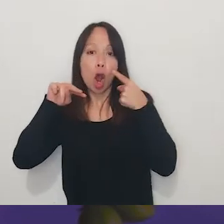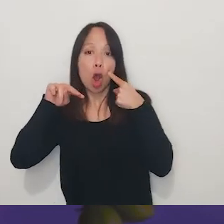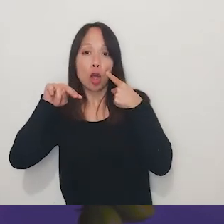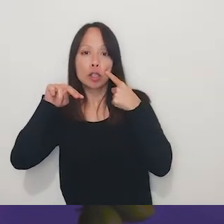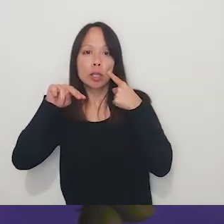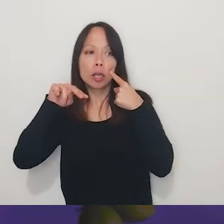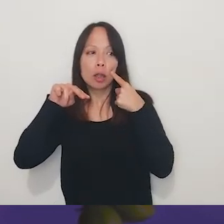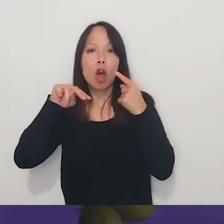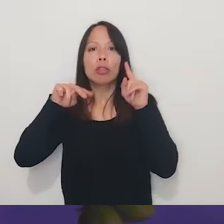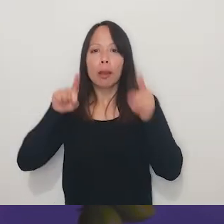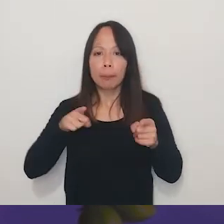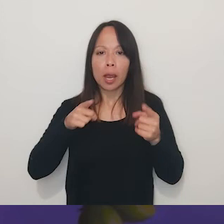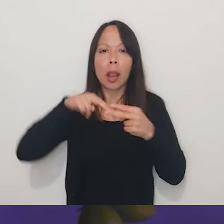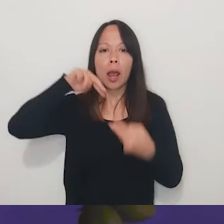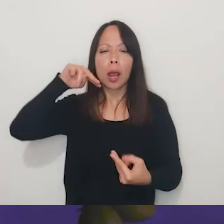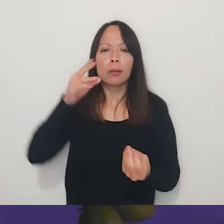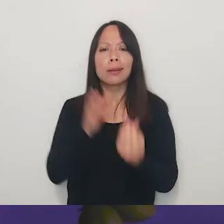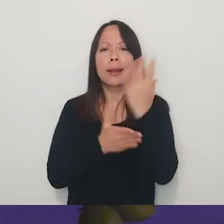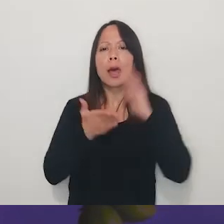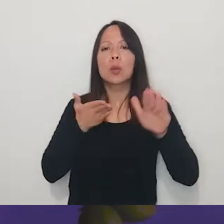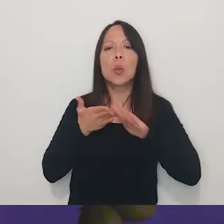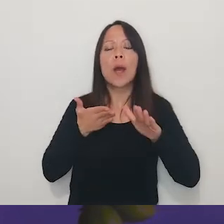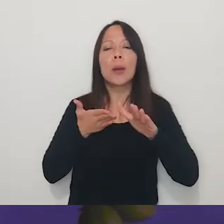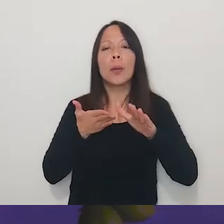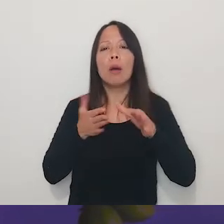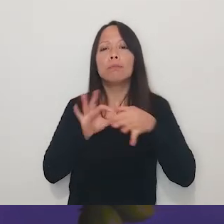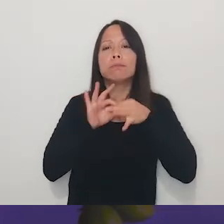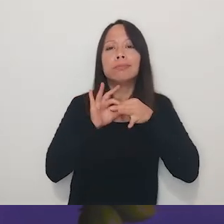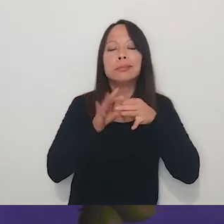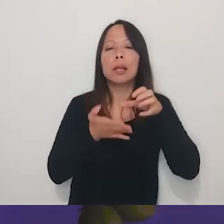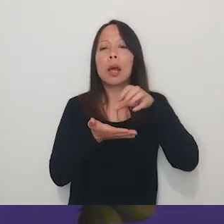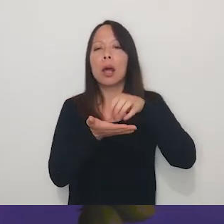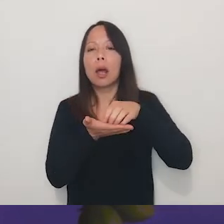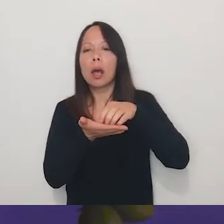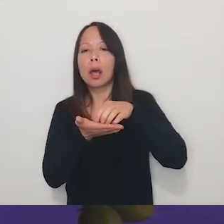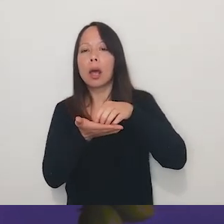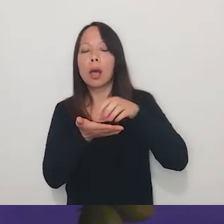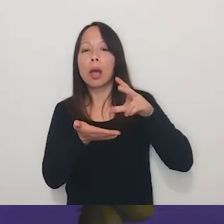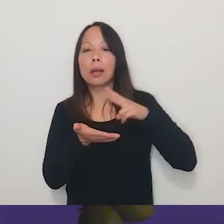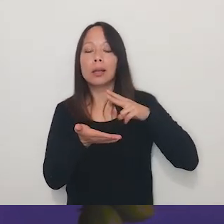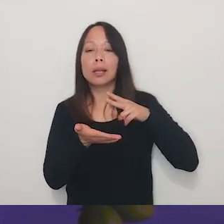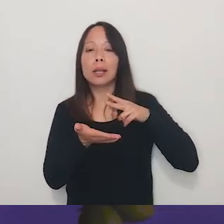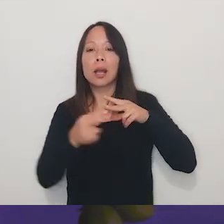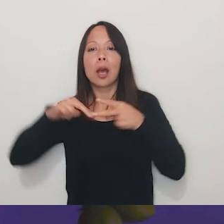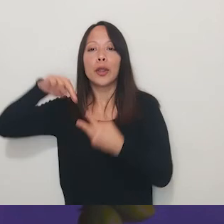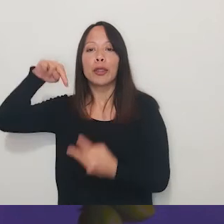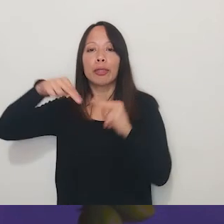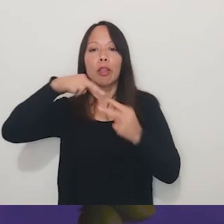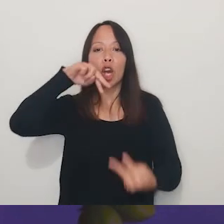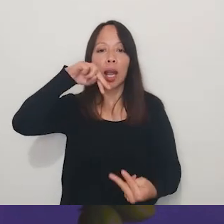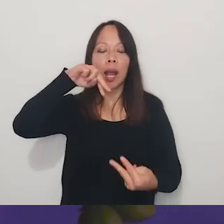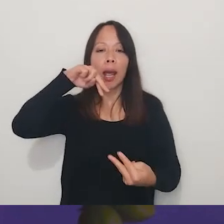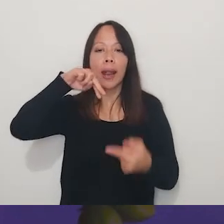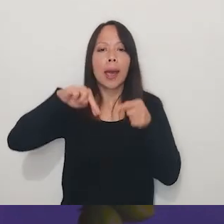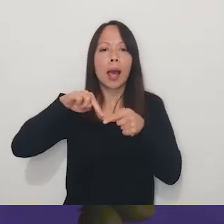puede encontrar genes nuevos asociados a una clínica, puede encontrar una combinación de cosas, 2 genes, herencia digénica, o sea,